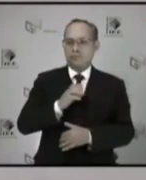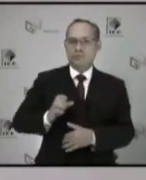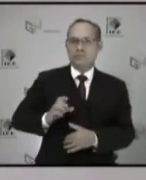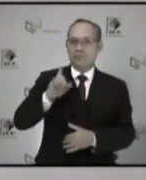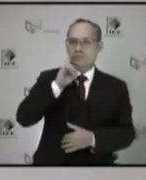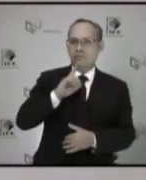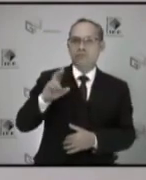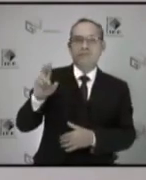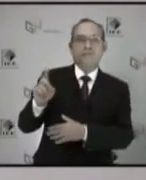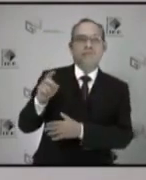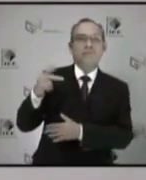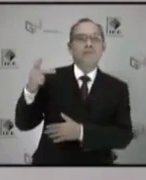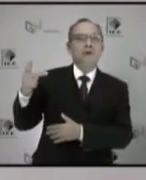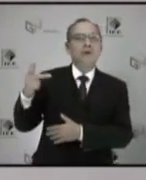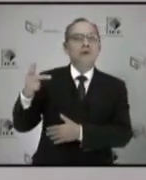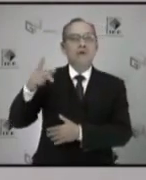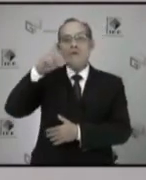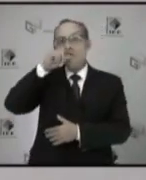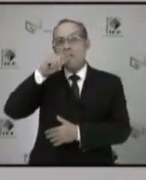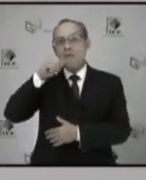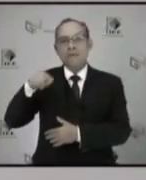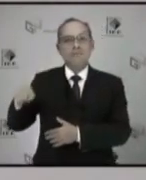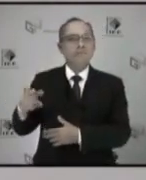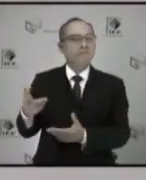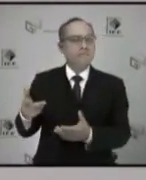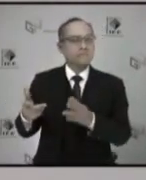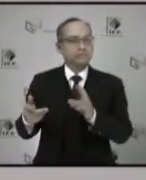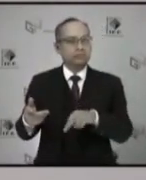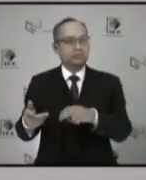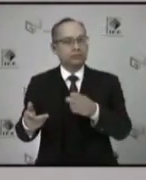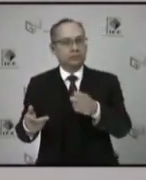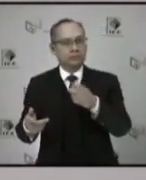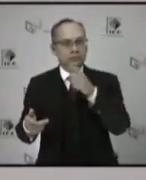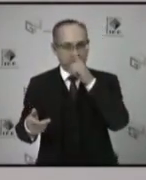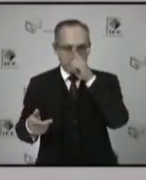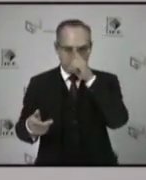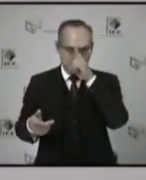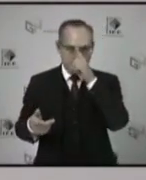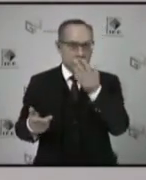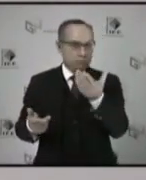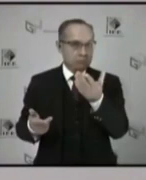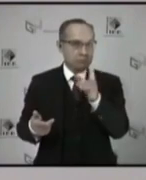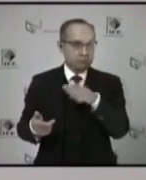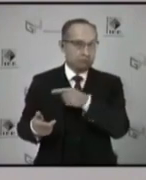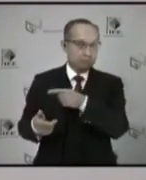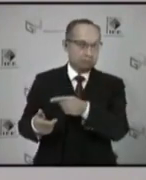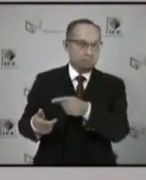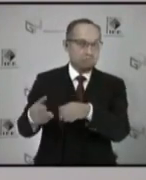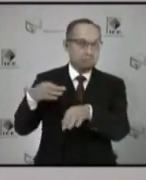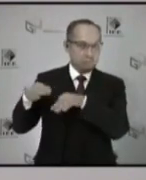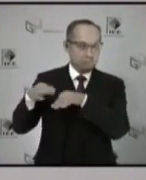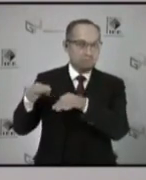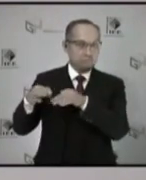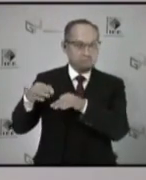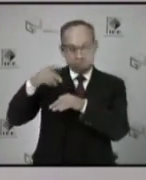Como diputada. Y sí, efectivamente, ha trabajado intensamente y